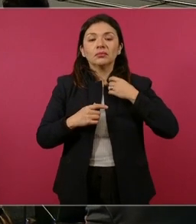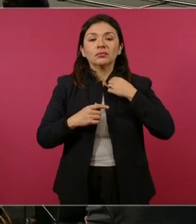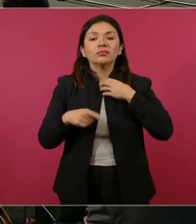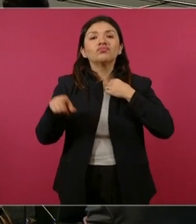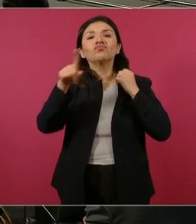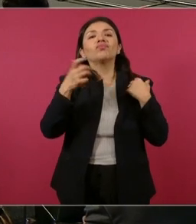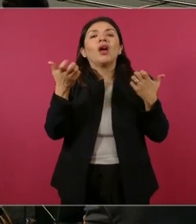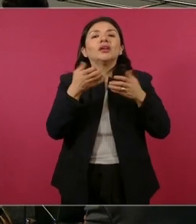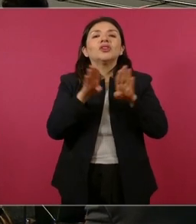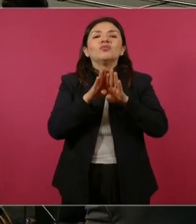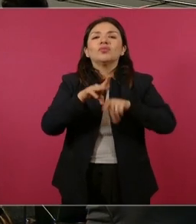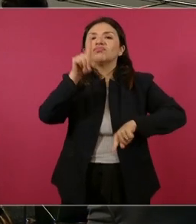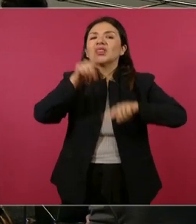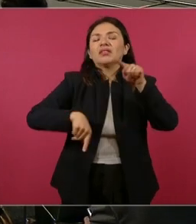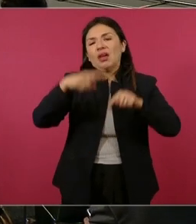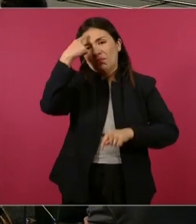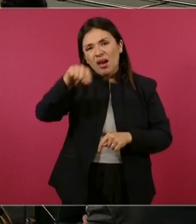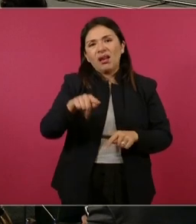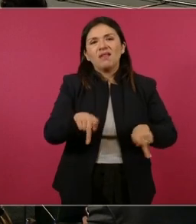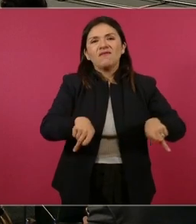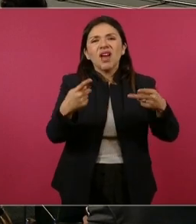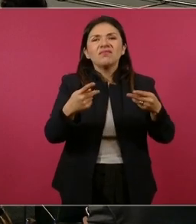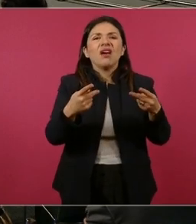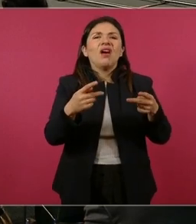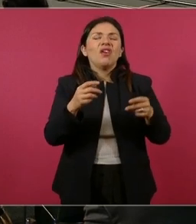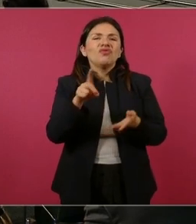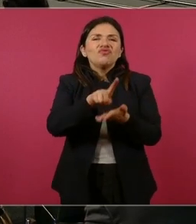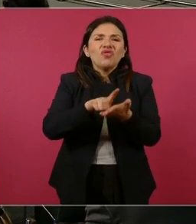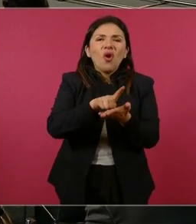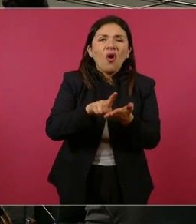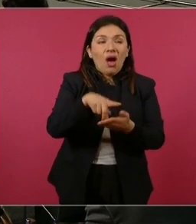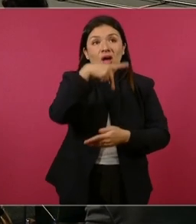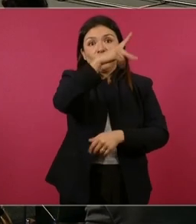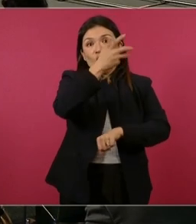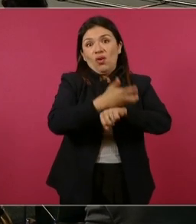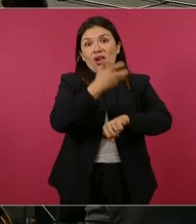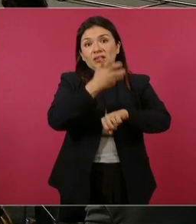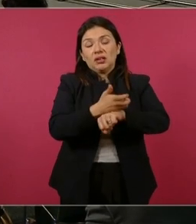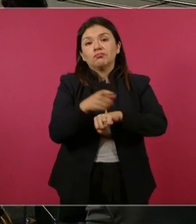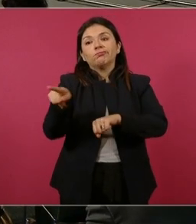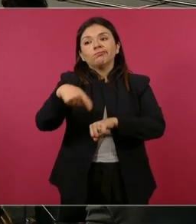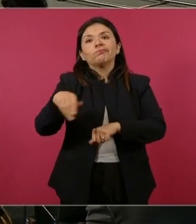encargadas del combate al narcotráfico de Estados Unidos,